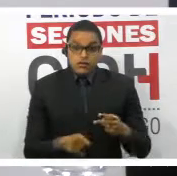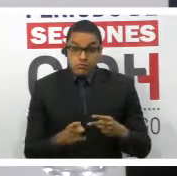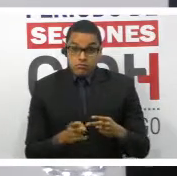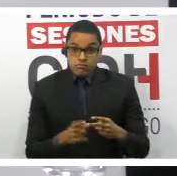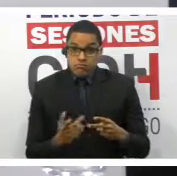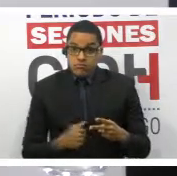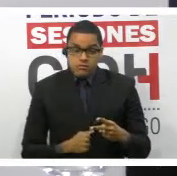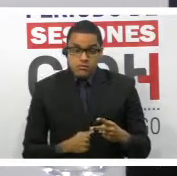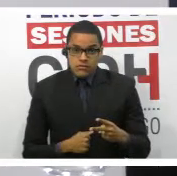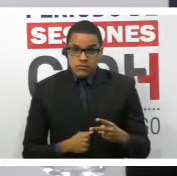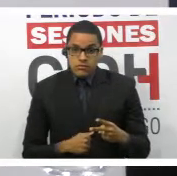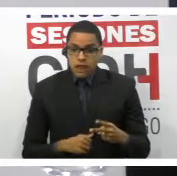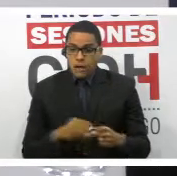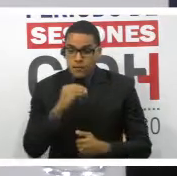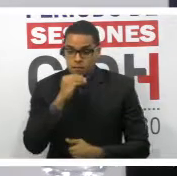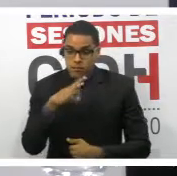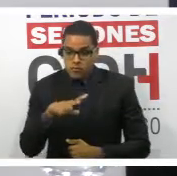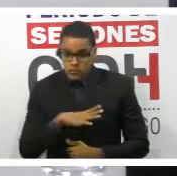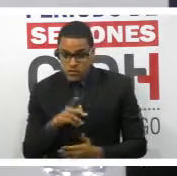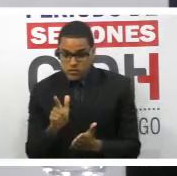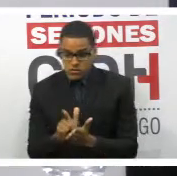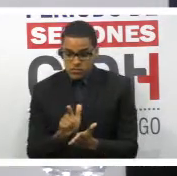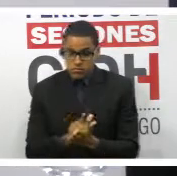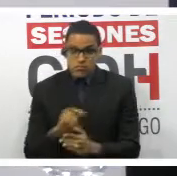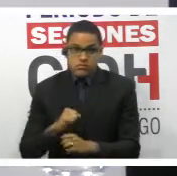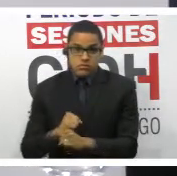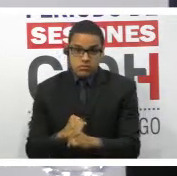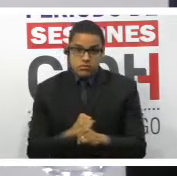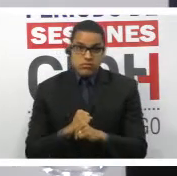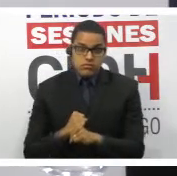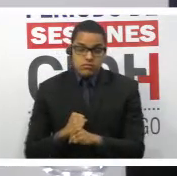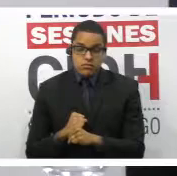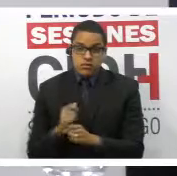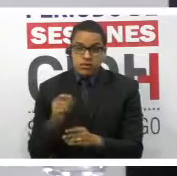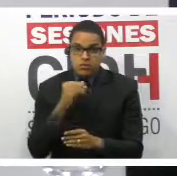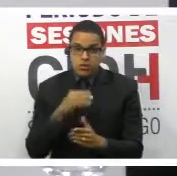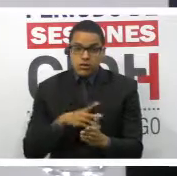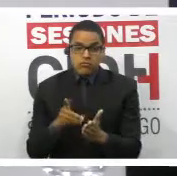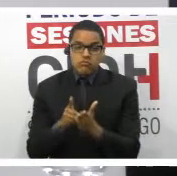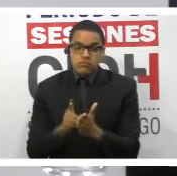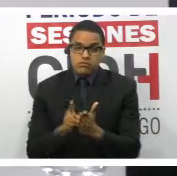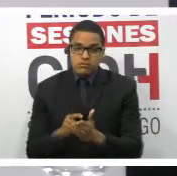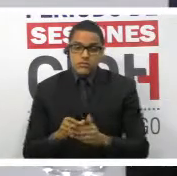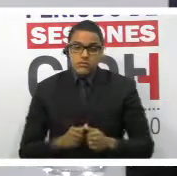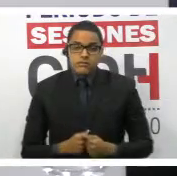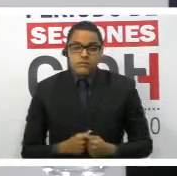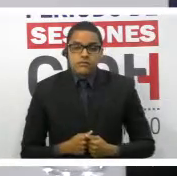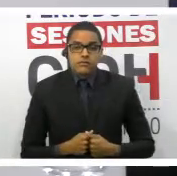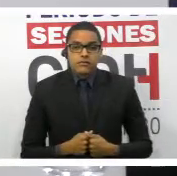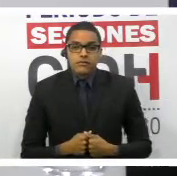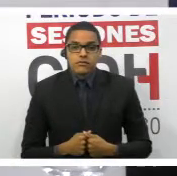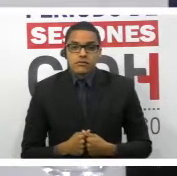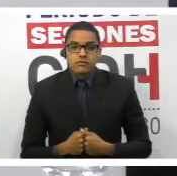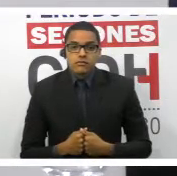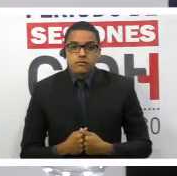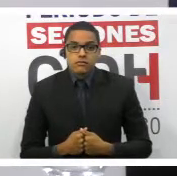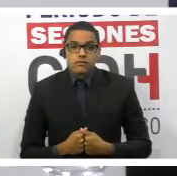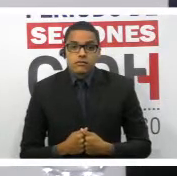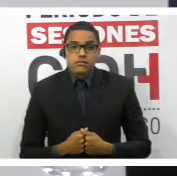derechos de mujeres la verdad es que la convención de naciones unidas es un hito